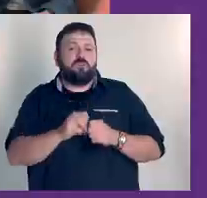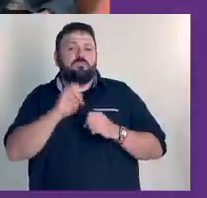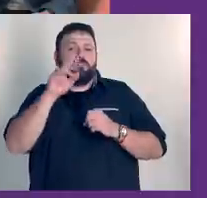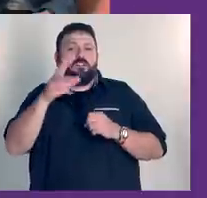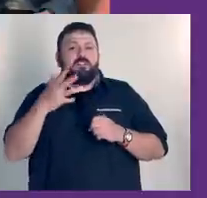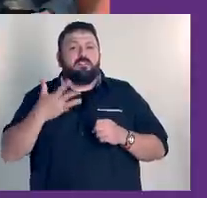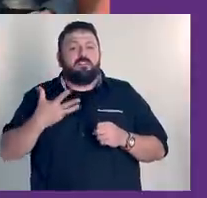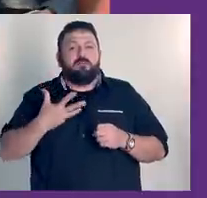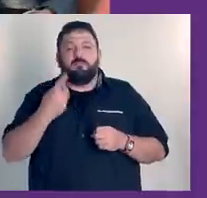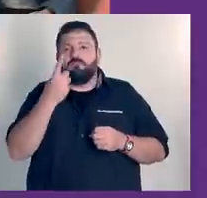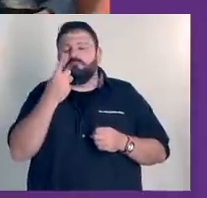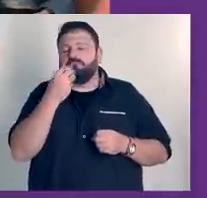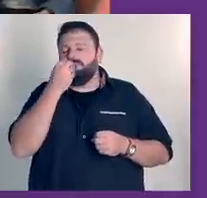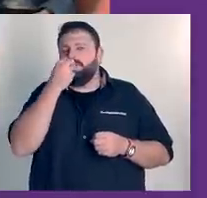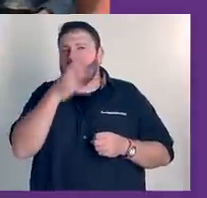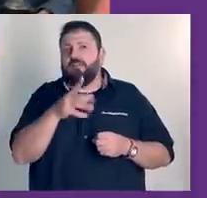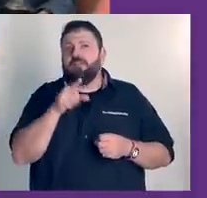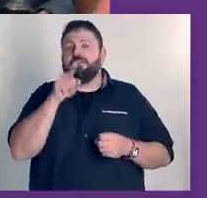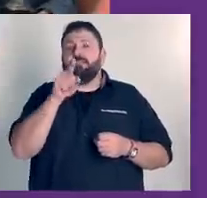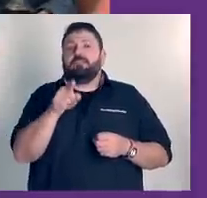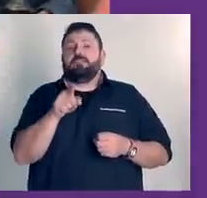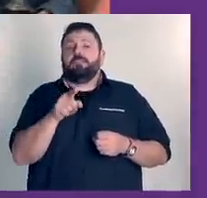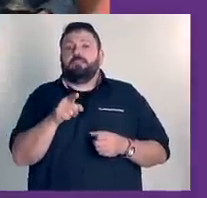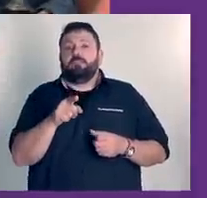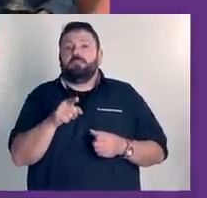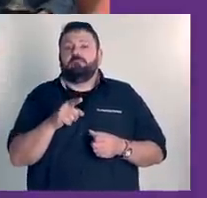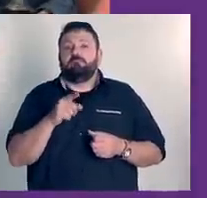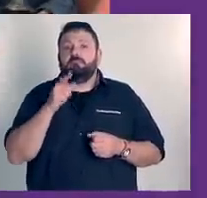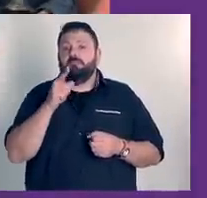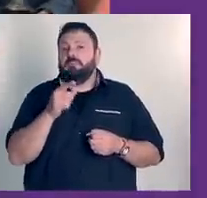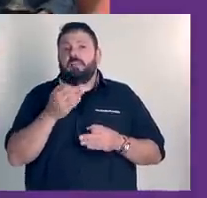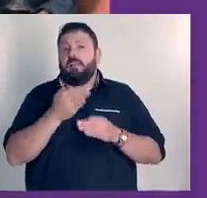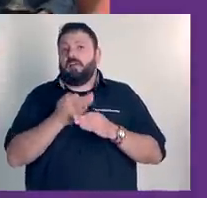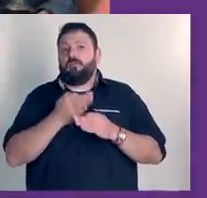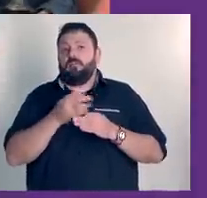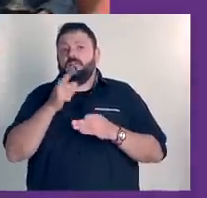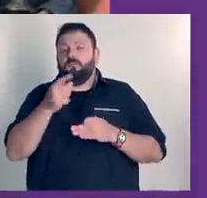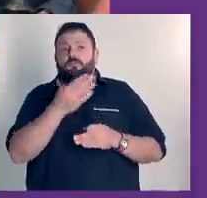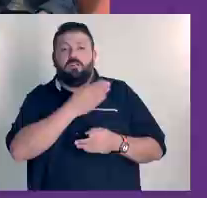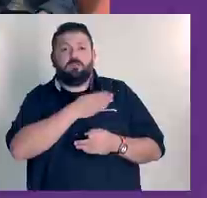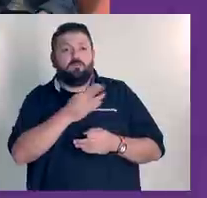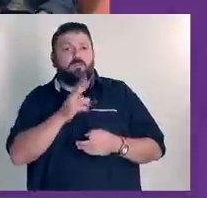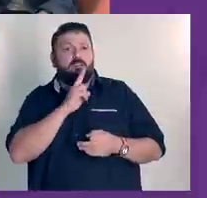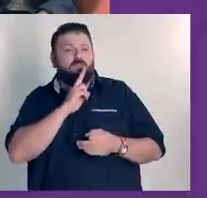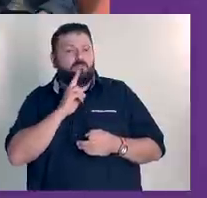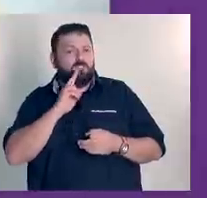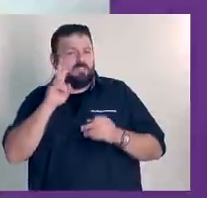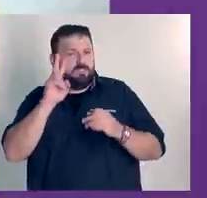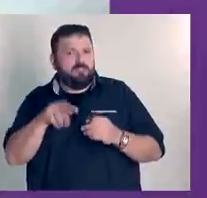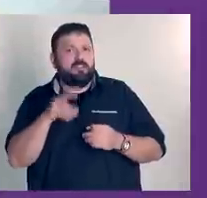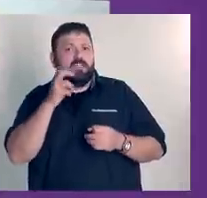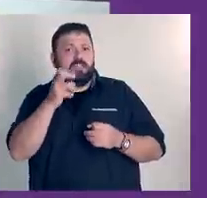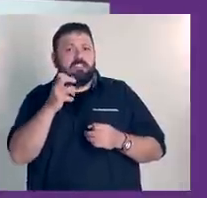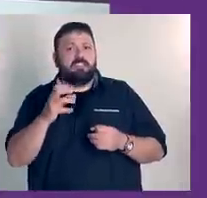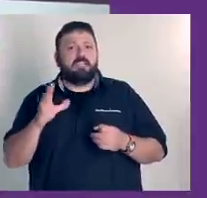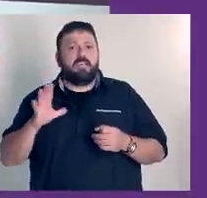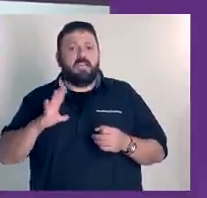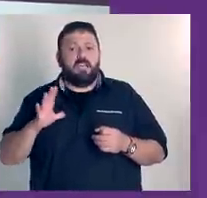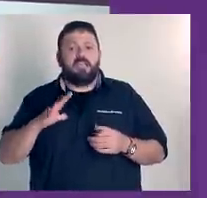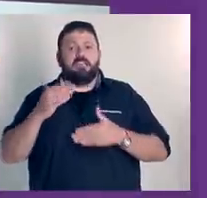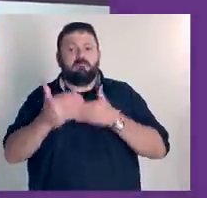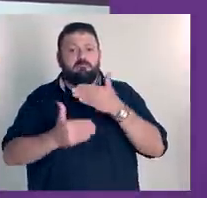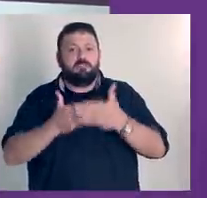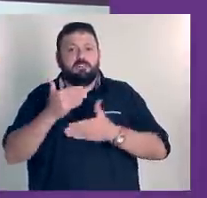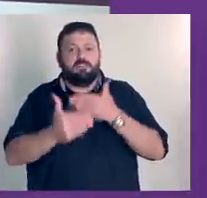algo impresionante aquí es que, pues, en un momento donde las buenas noticias no son las que hay